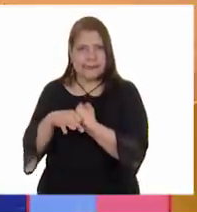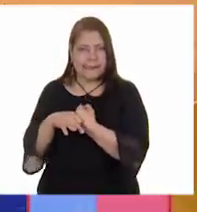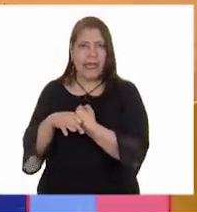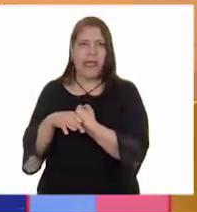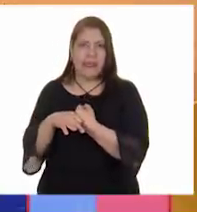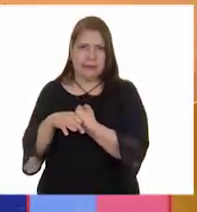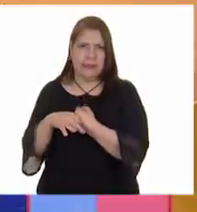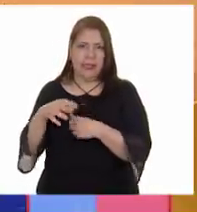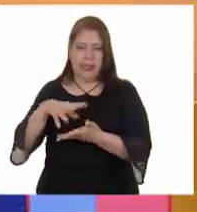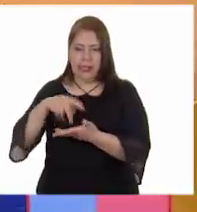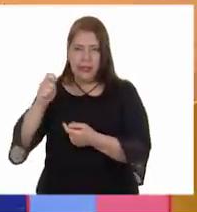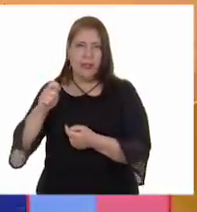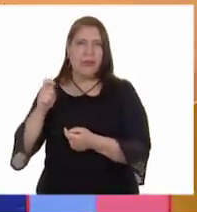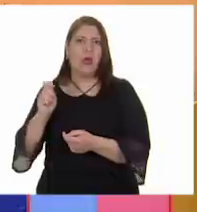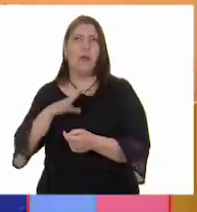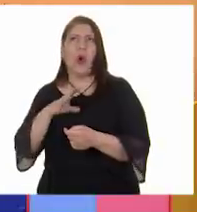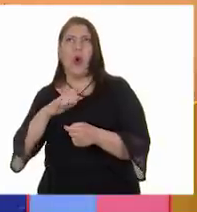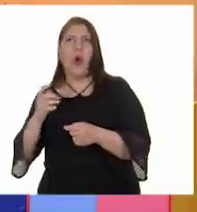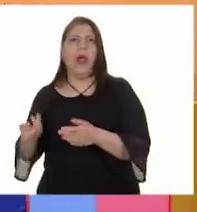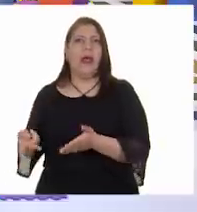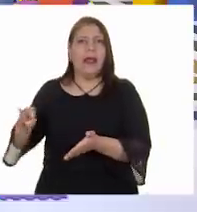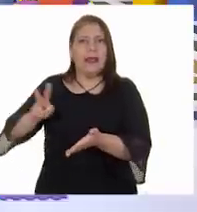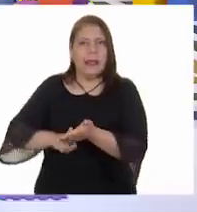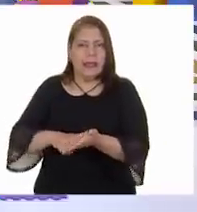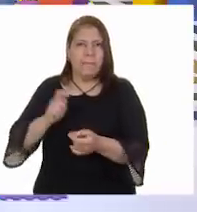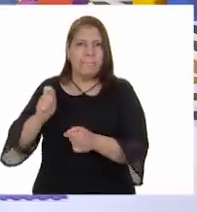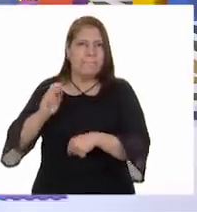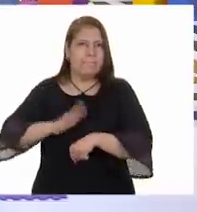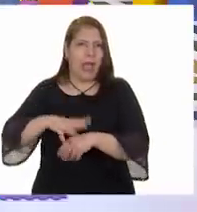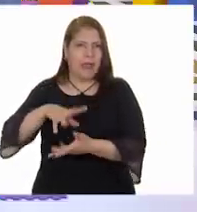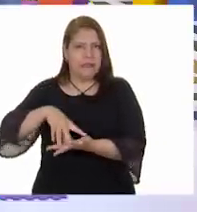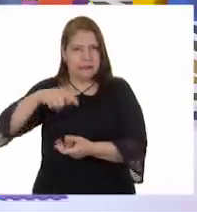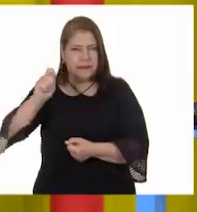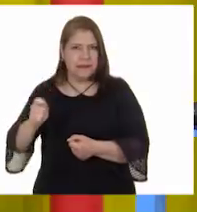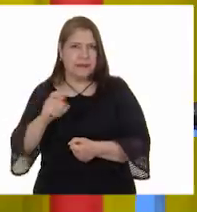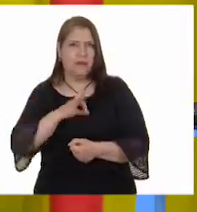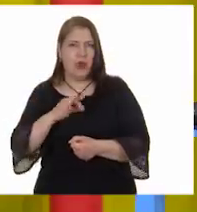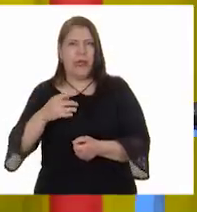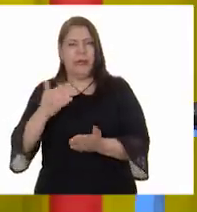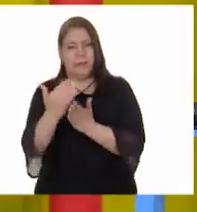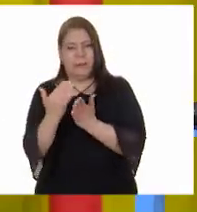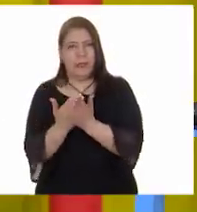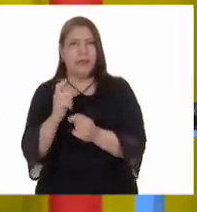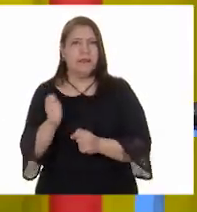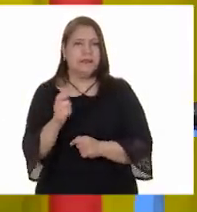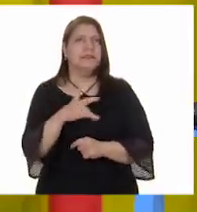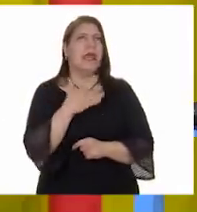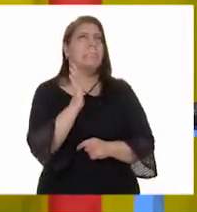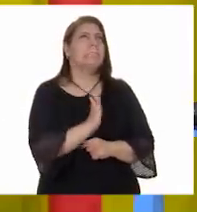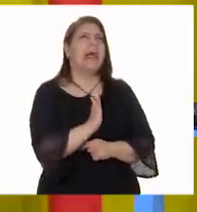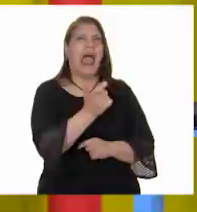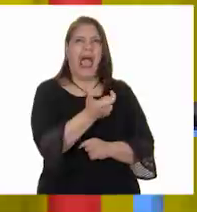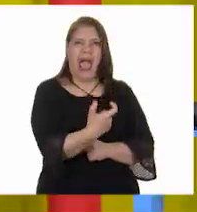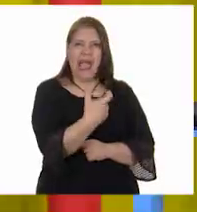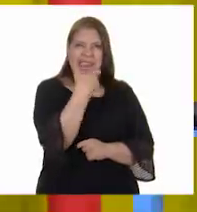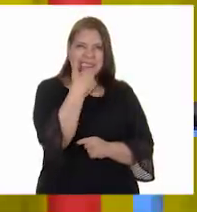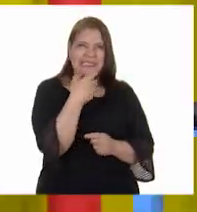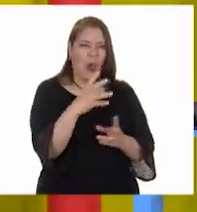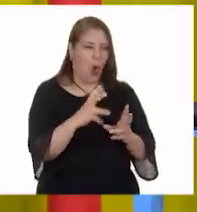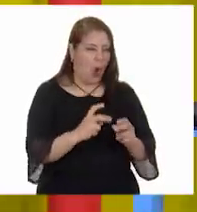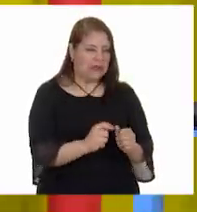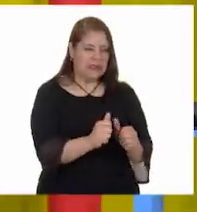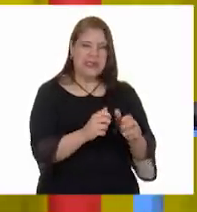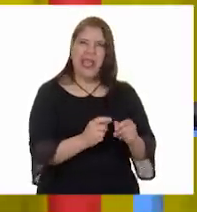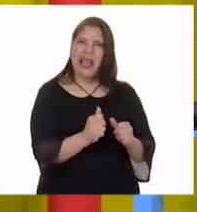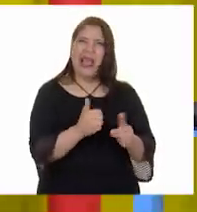taza más de lo que indica la receta? La última parecía que ya iban a hacer alguna galleta, parecía como el migajón o la masa como la